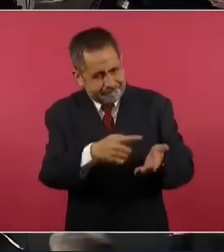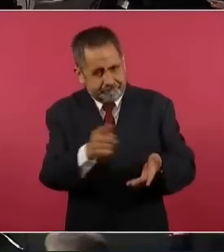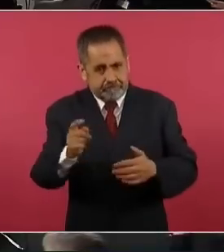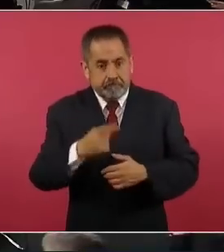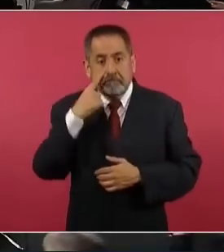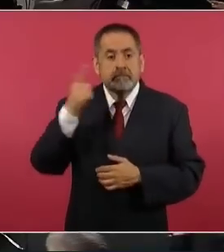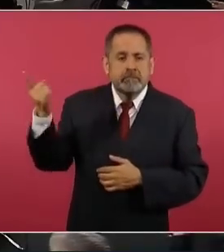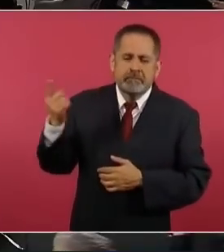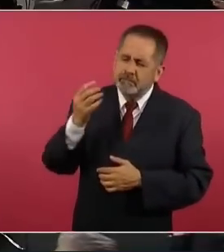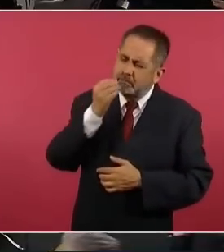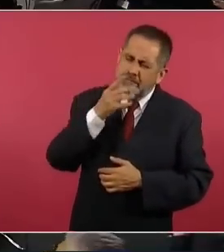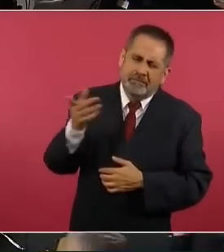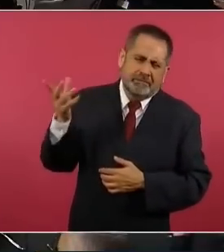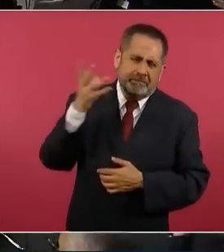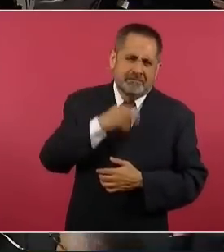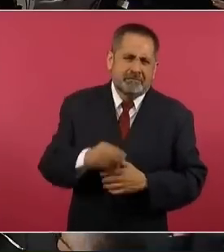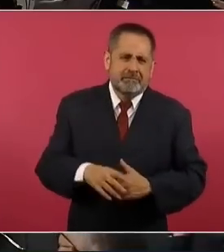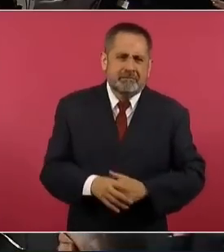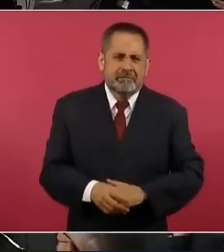Mira eso.